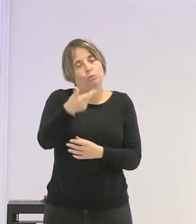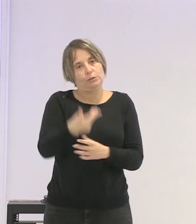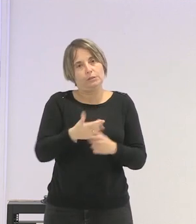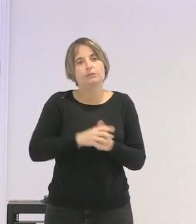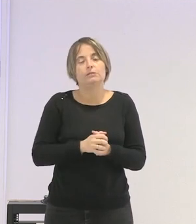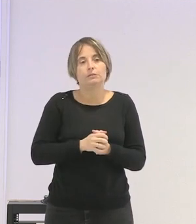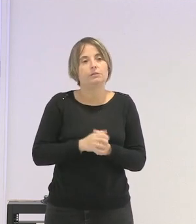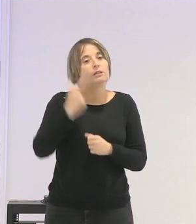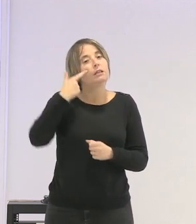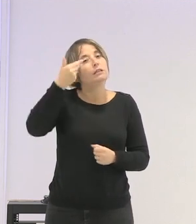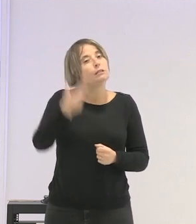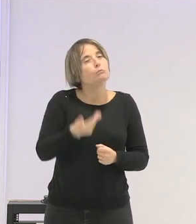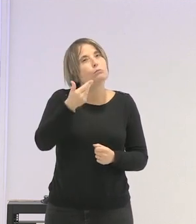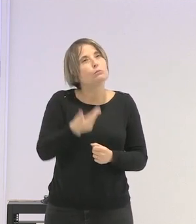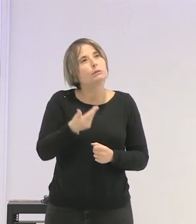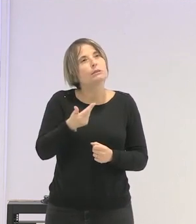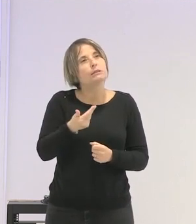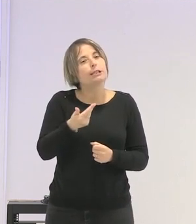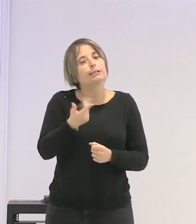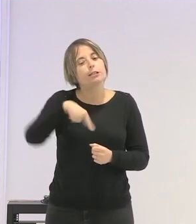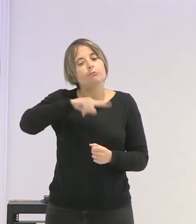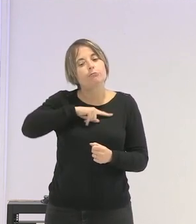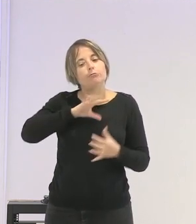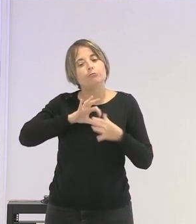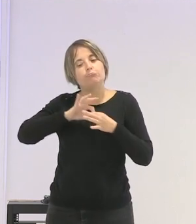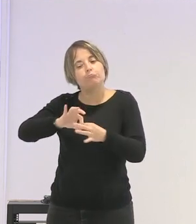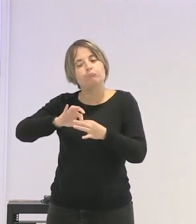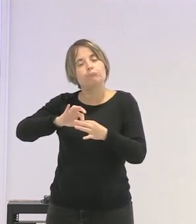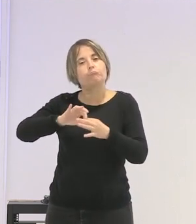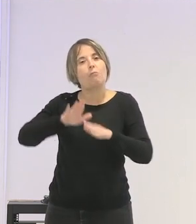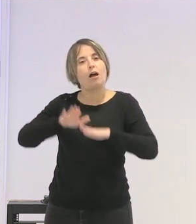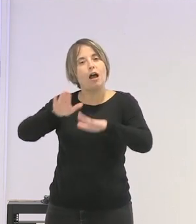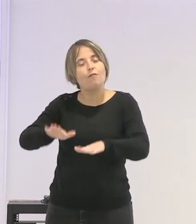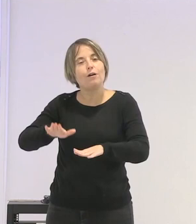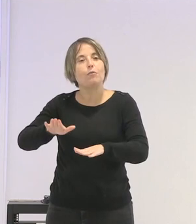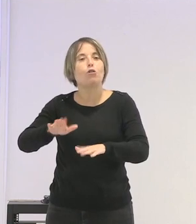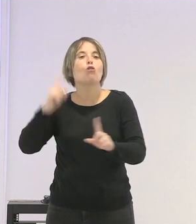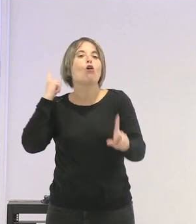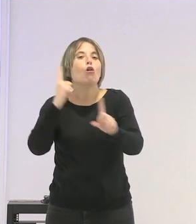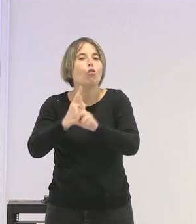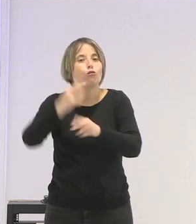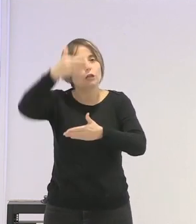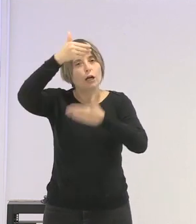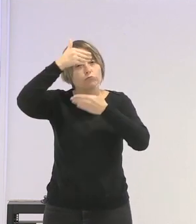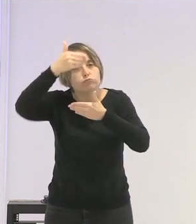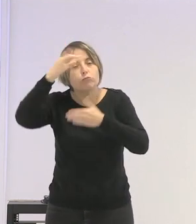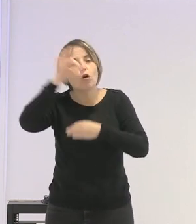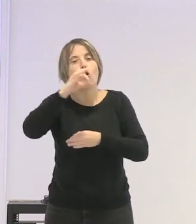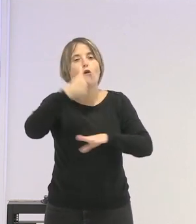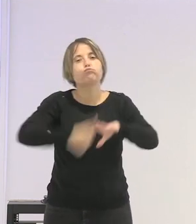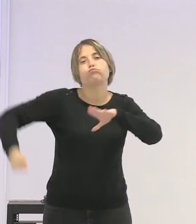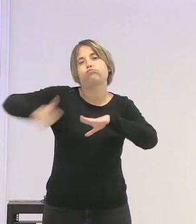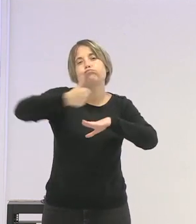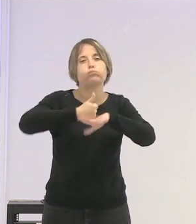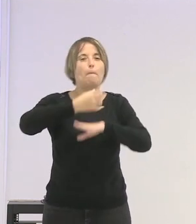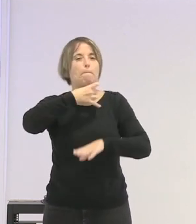es importante no estar alineados con esta idea de la islamofobia o la supremacía blanca que